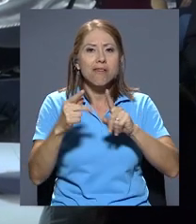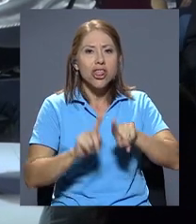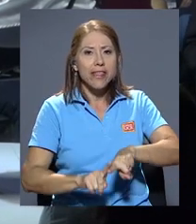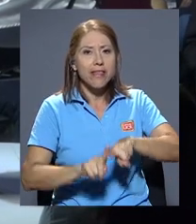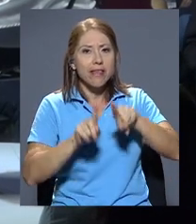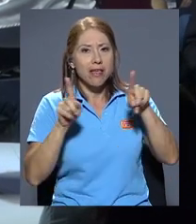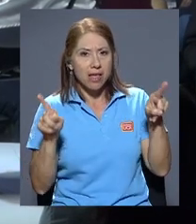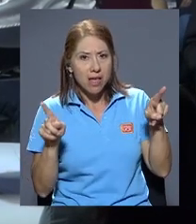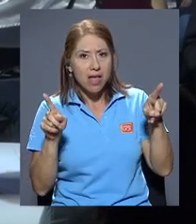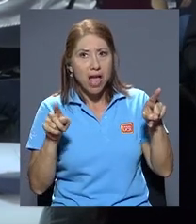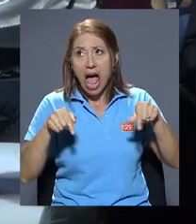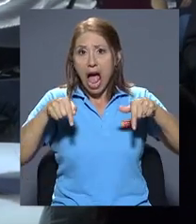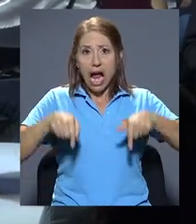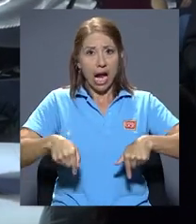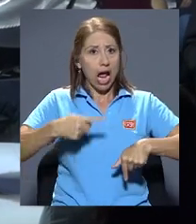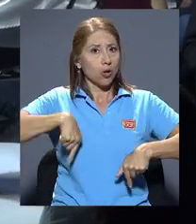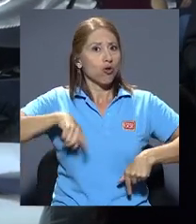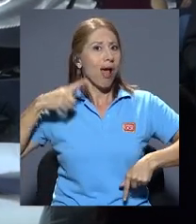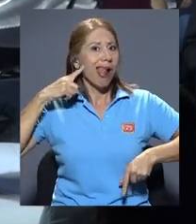no escuchamos.